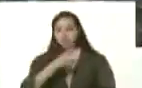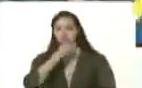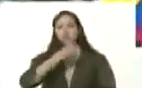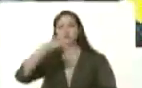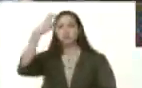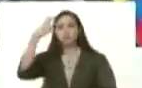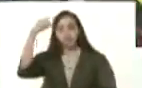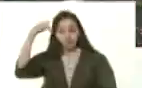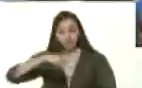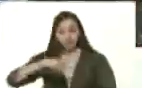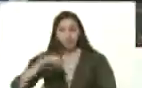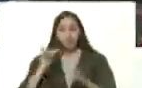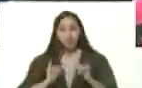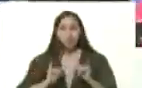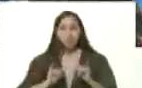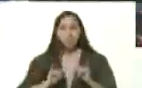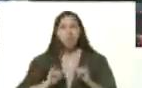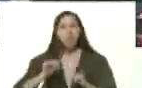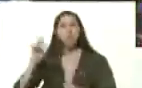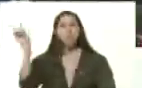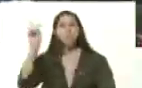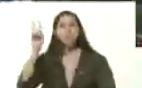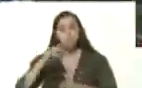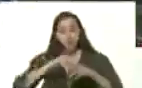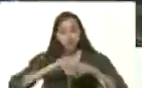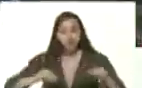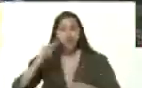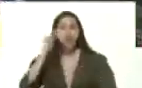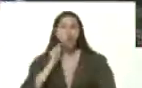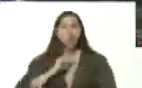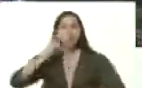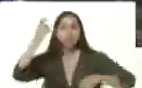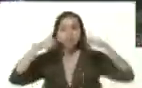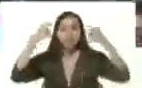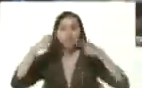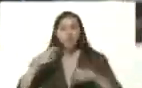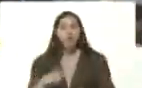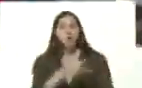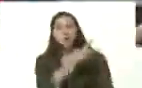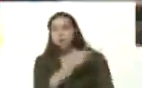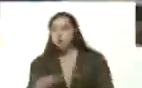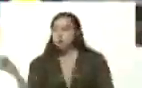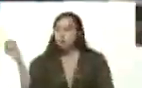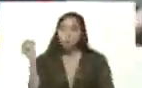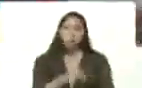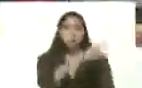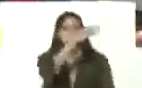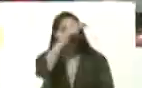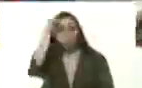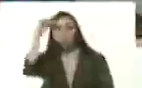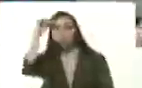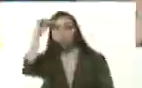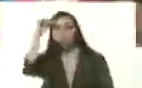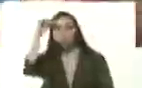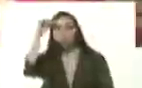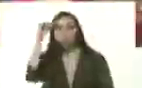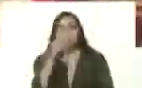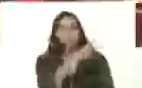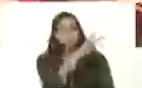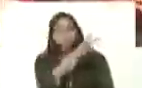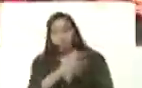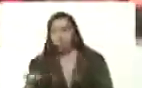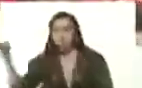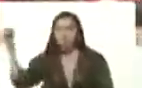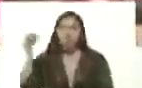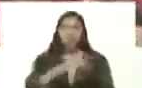la de Bolívar, la de Chávez, no más Trump, no más Trump, no más Trump, no